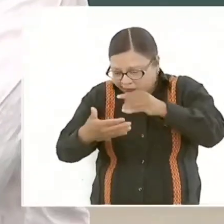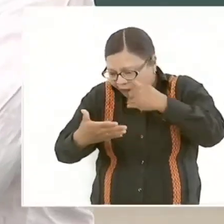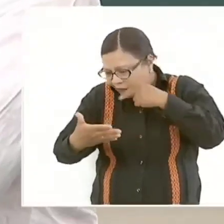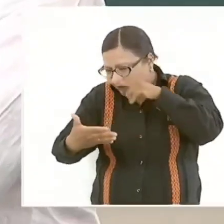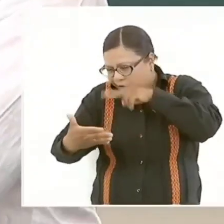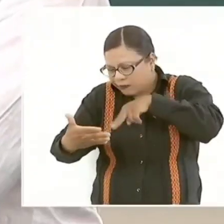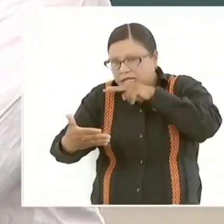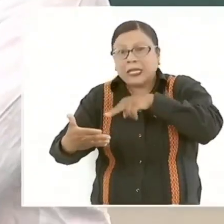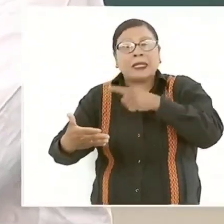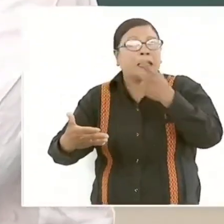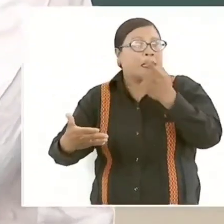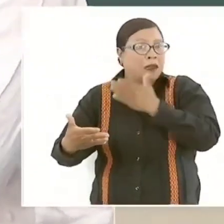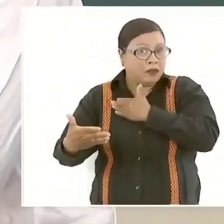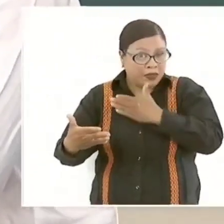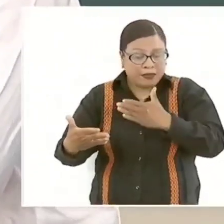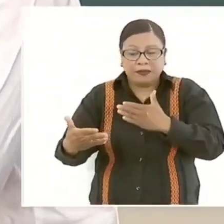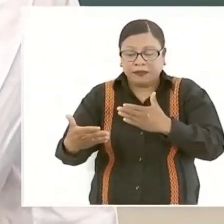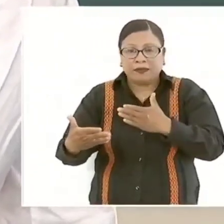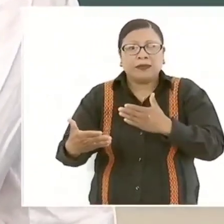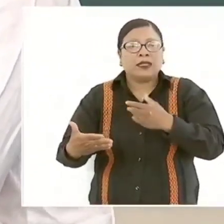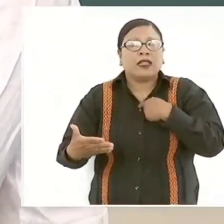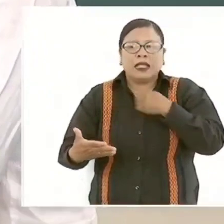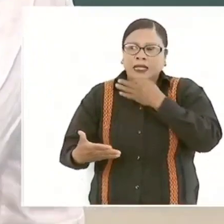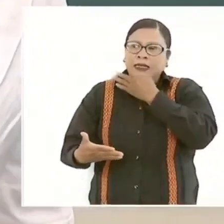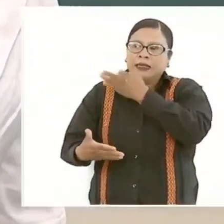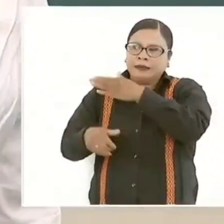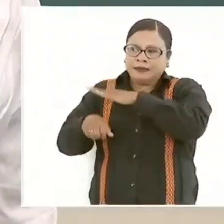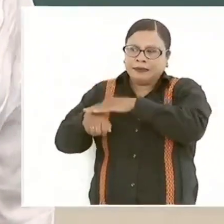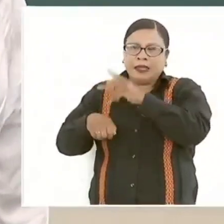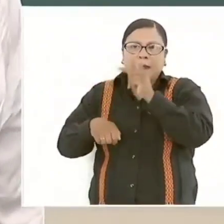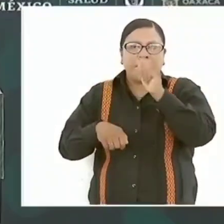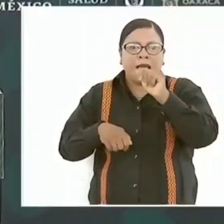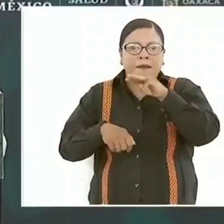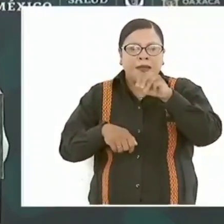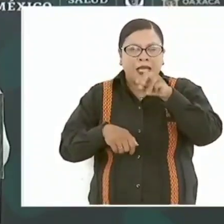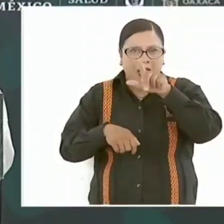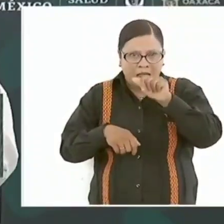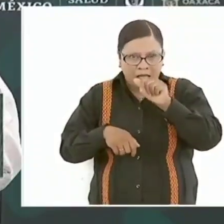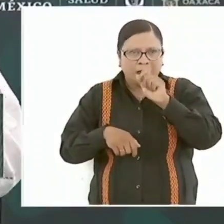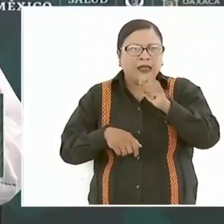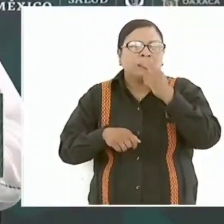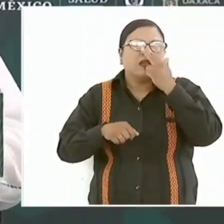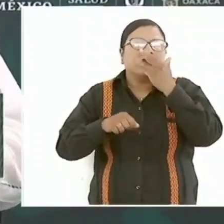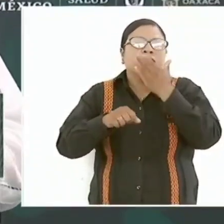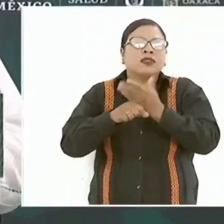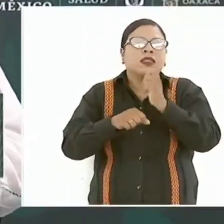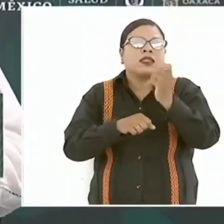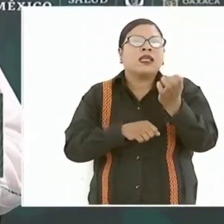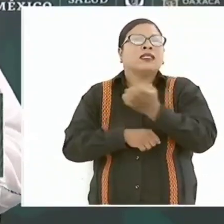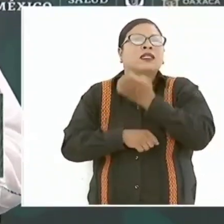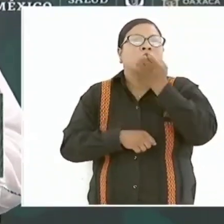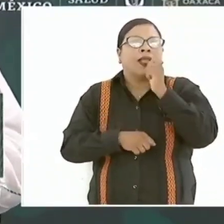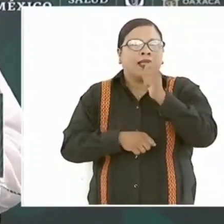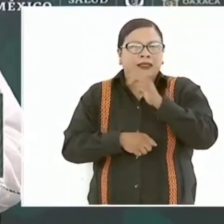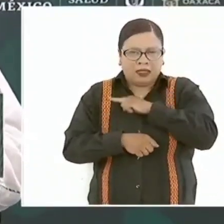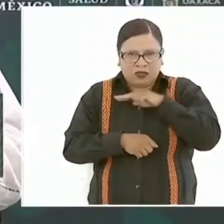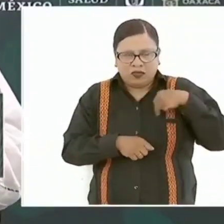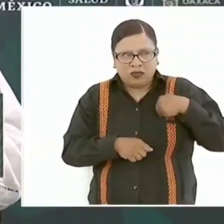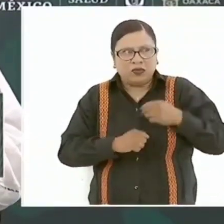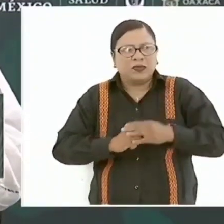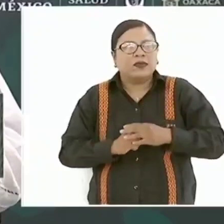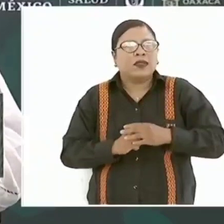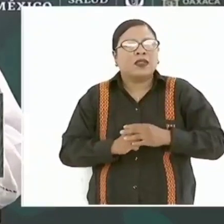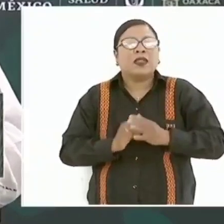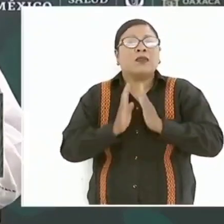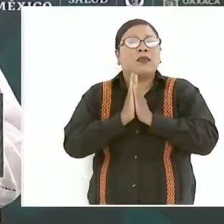porque hago un llamado a Pamela, que es la responsable del programa La Escuela es Nuestra, que